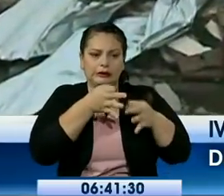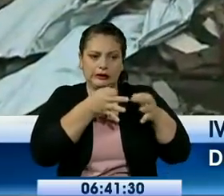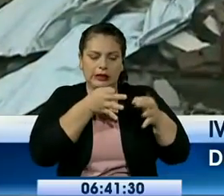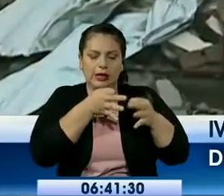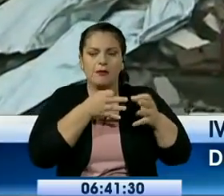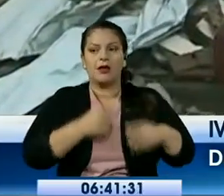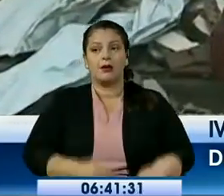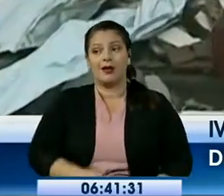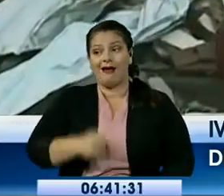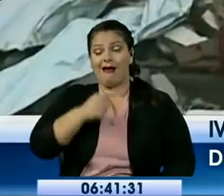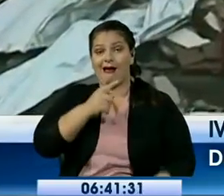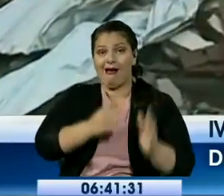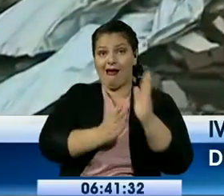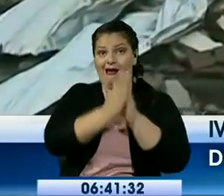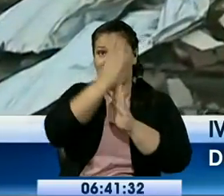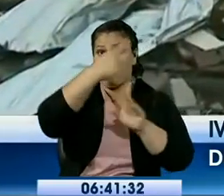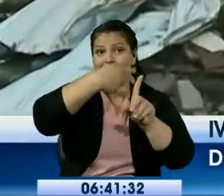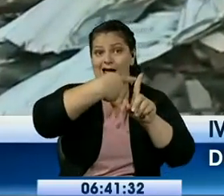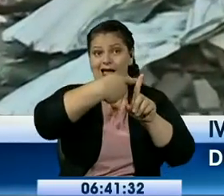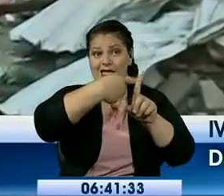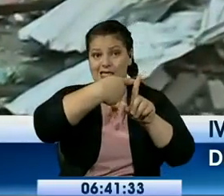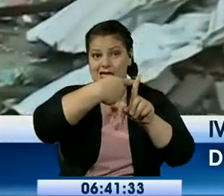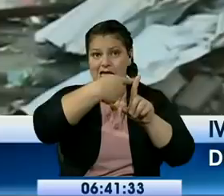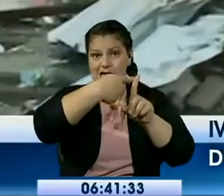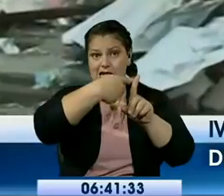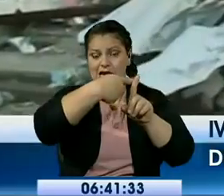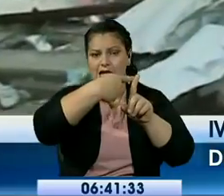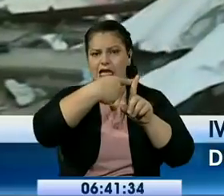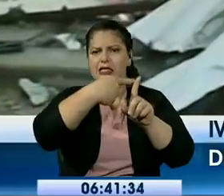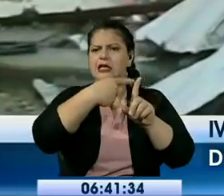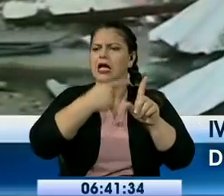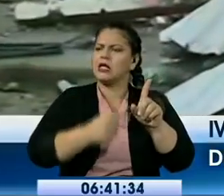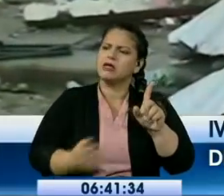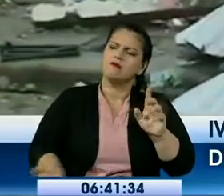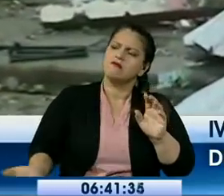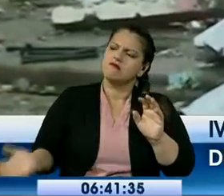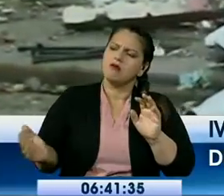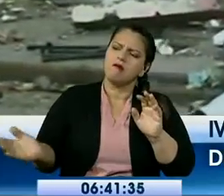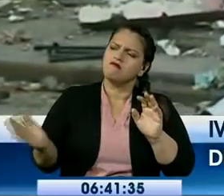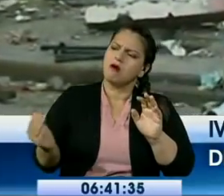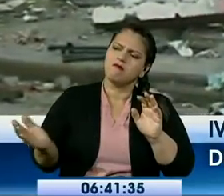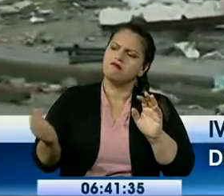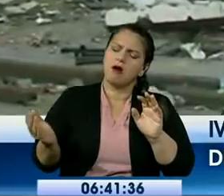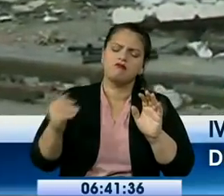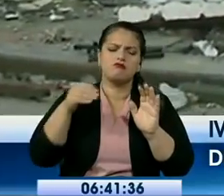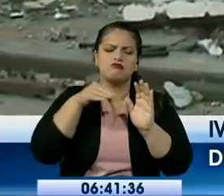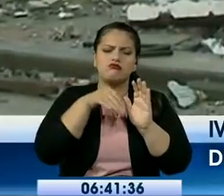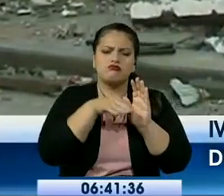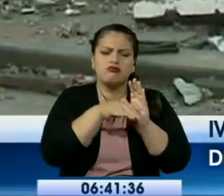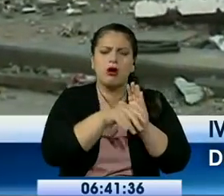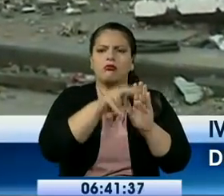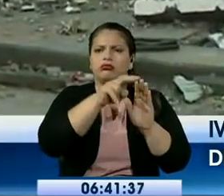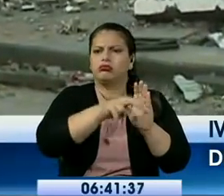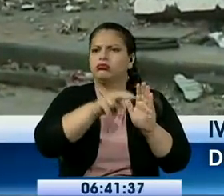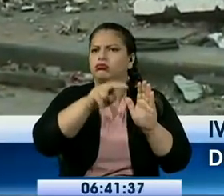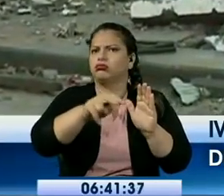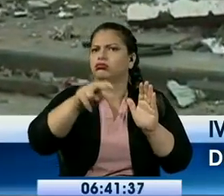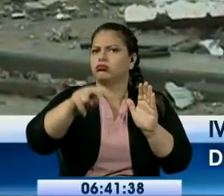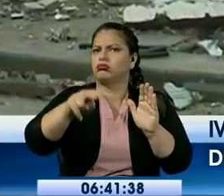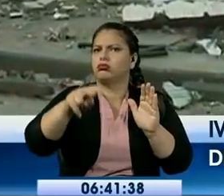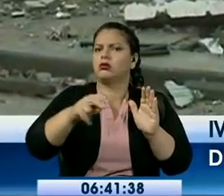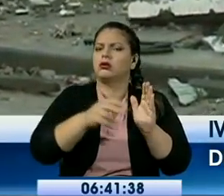alguna forma más seguros, más tranquilos. Lo han perdido prácticamente todo. Horas atrás, en medio de las compras,